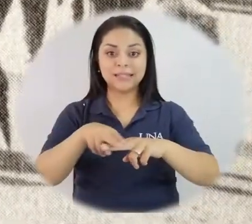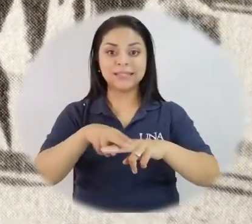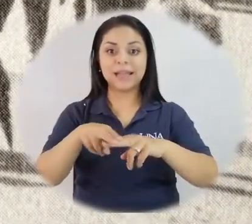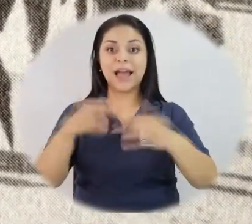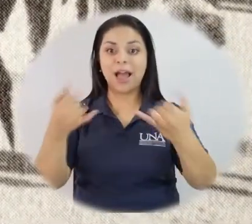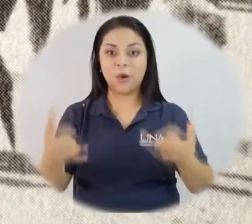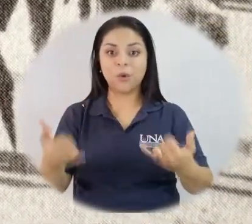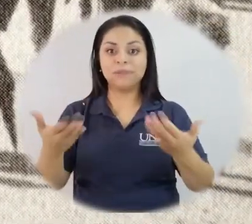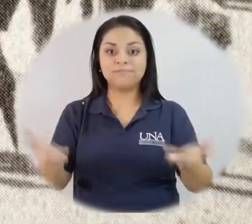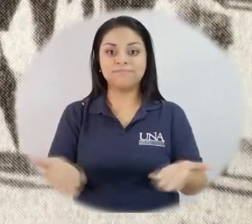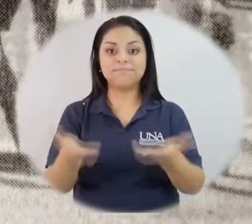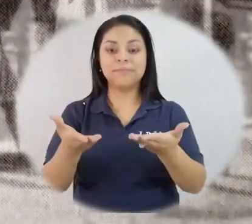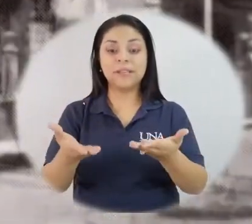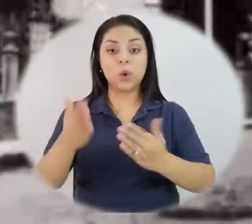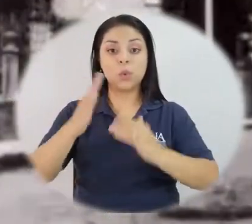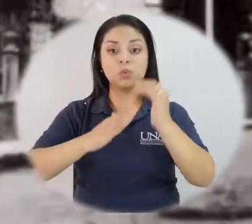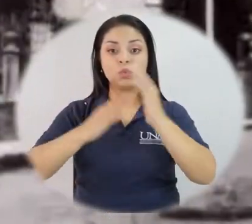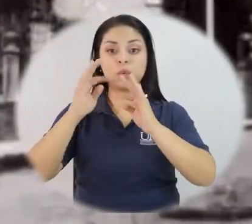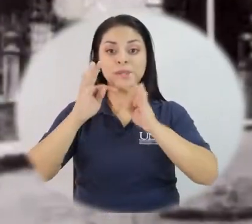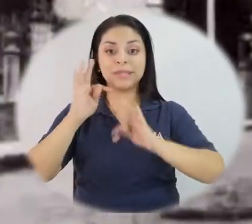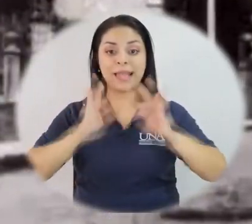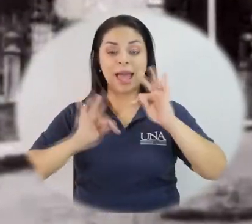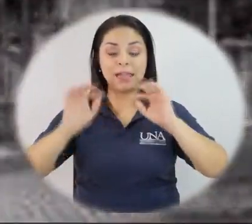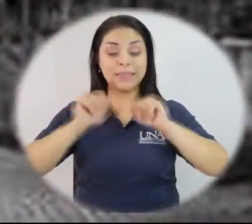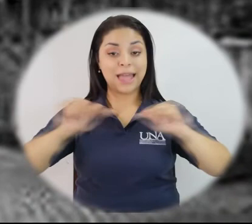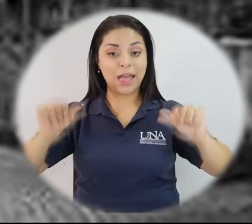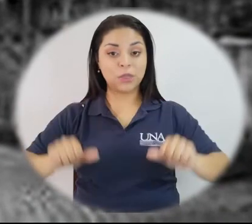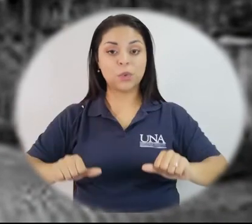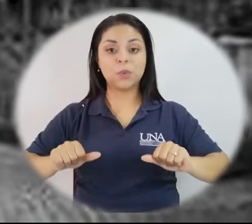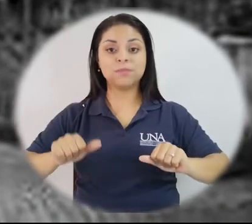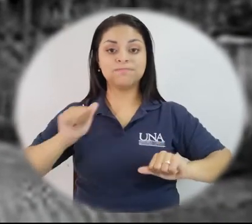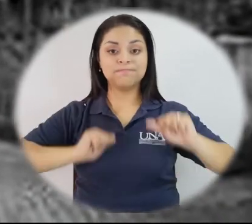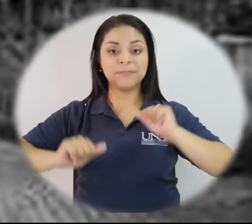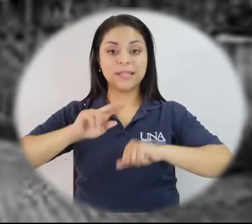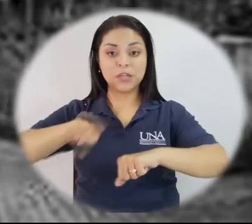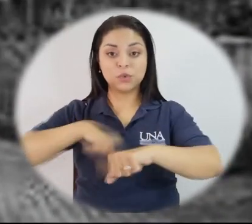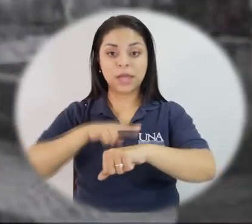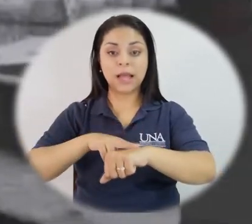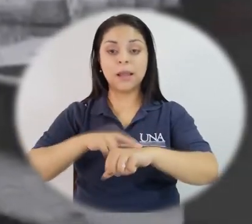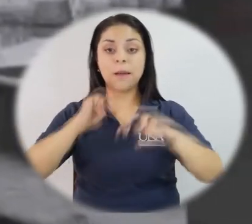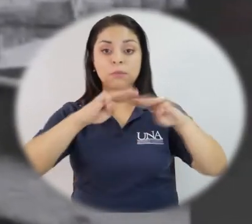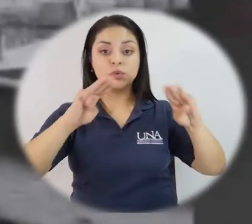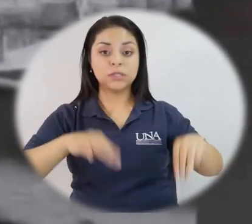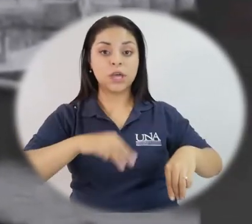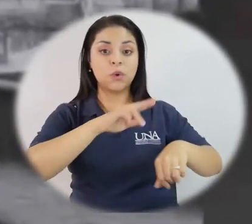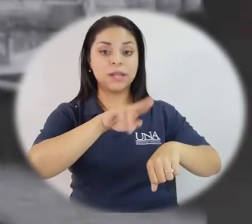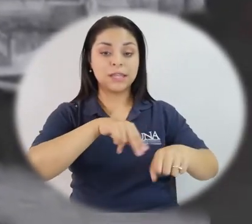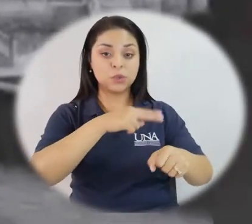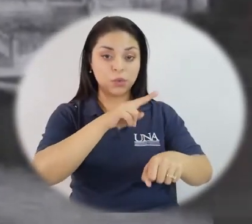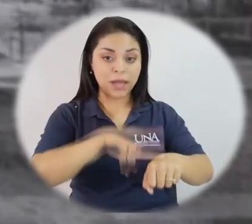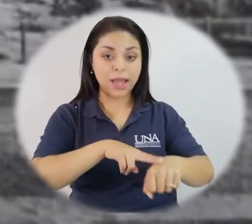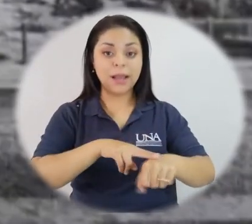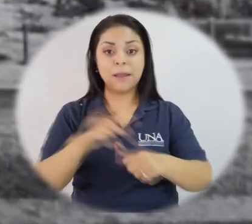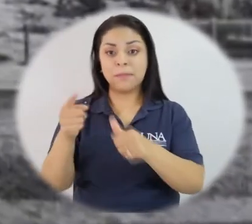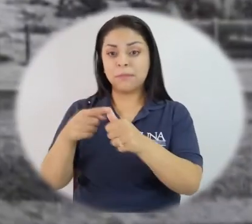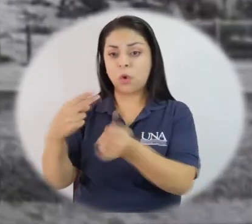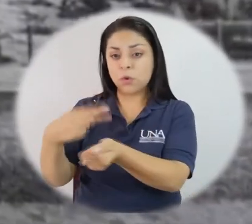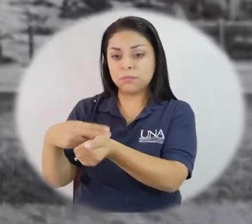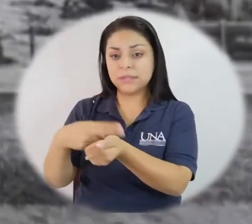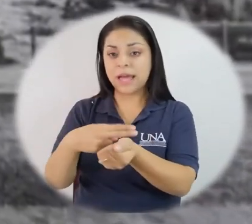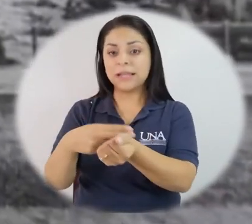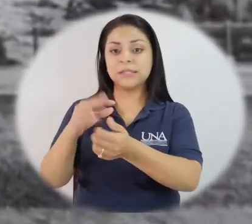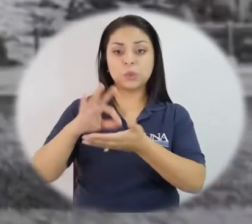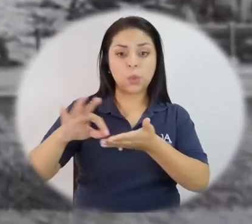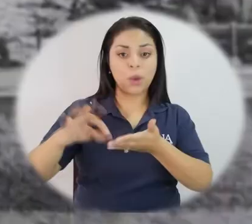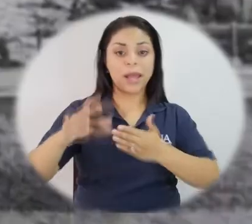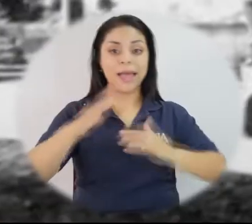en el paisaje. Se construyó el Teatro Nacional, el Museo Nacional, los primeros hospitales, escuelas, el edificio de